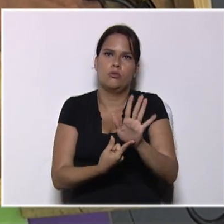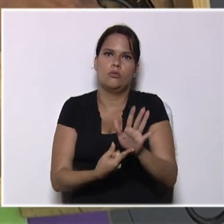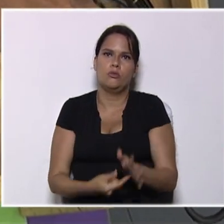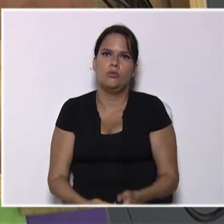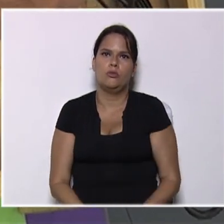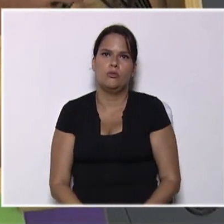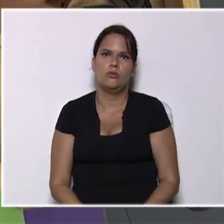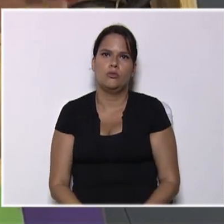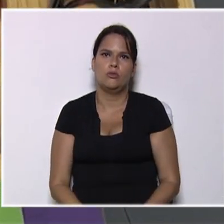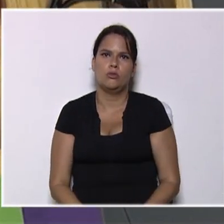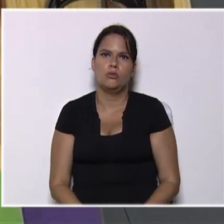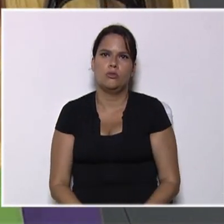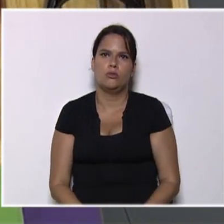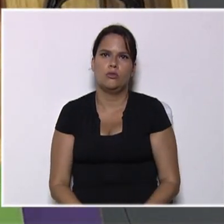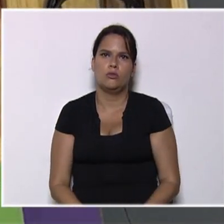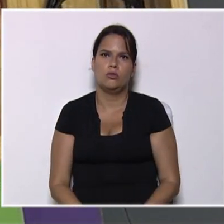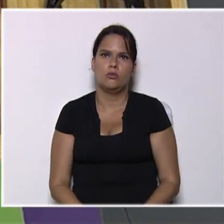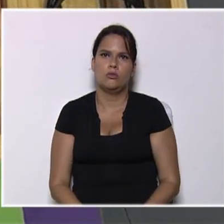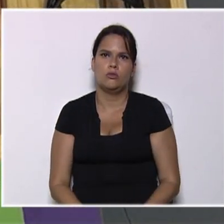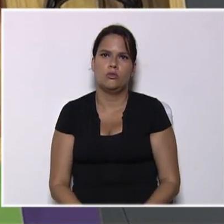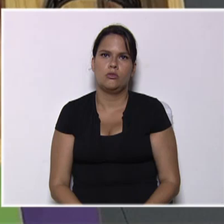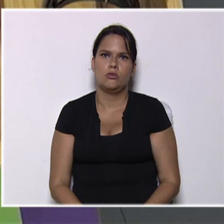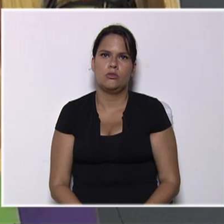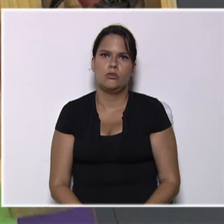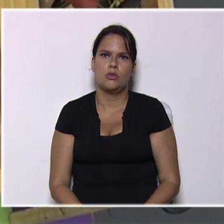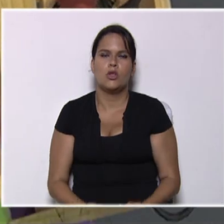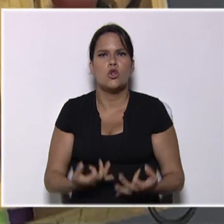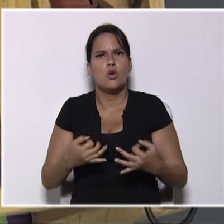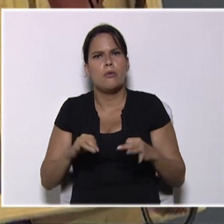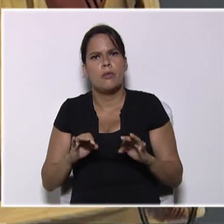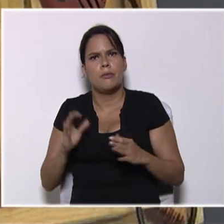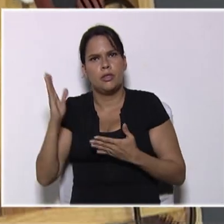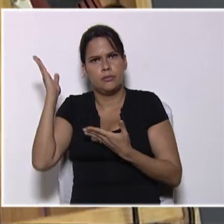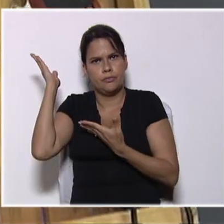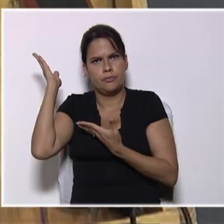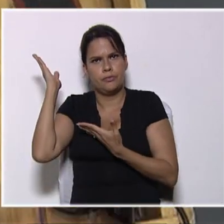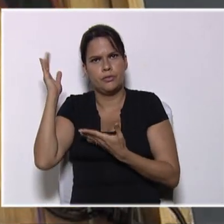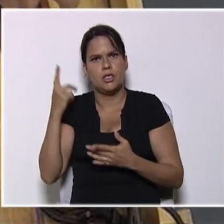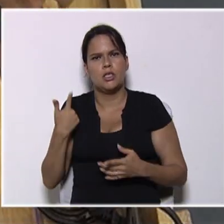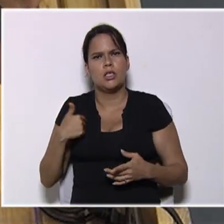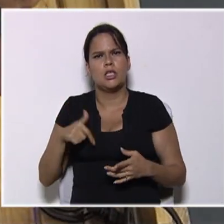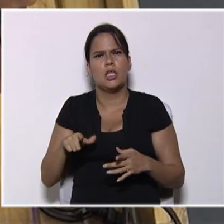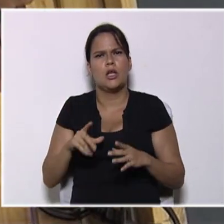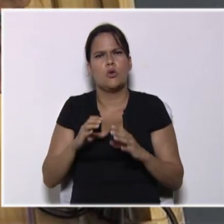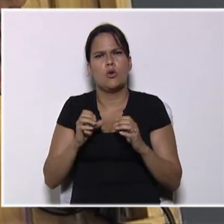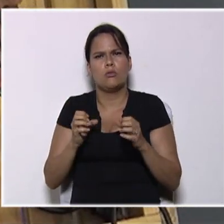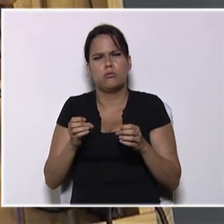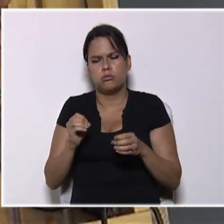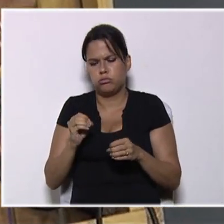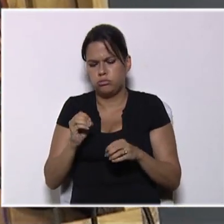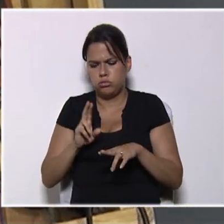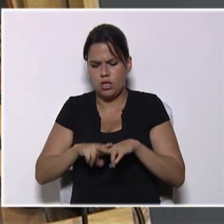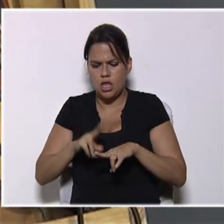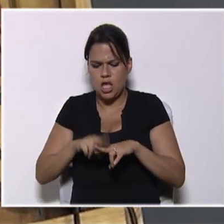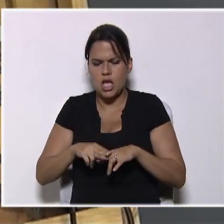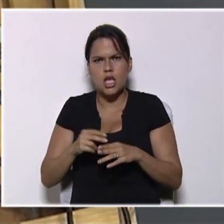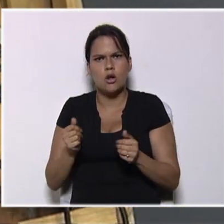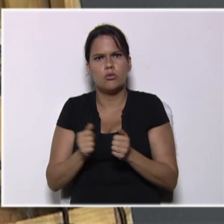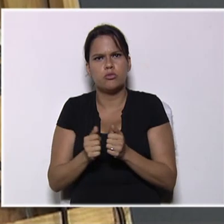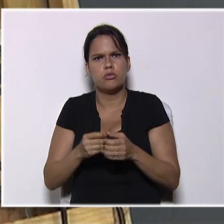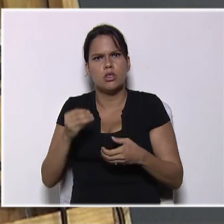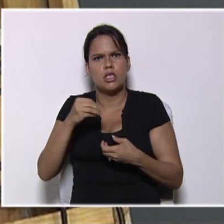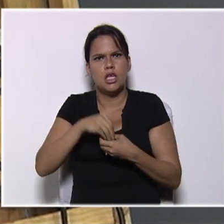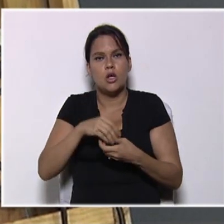caso del esmeril de mano, que normalmente ellos tienen unos carbones internos que son los que